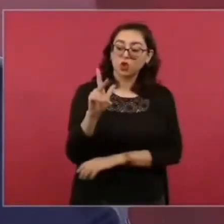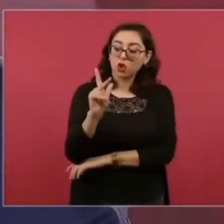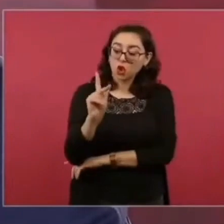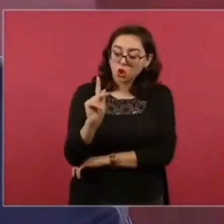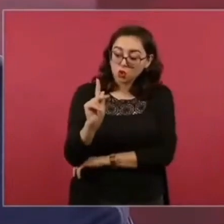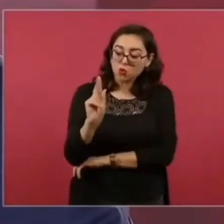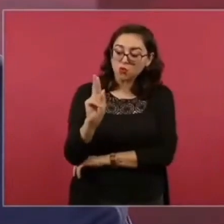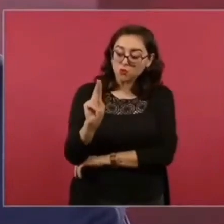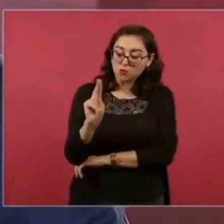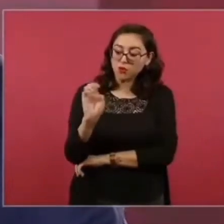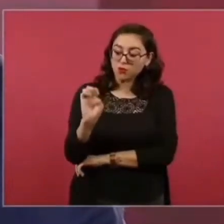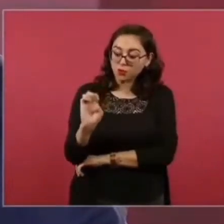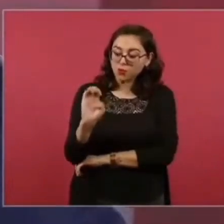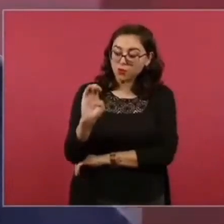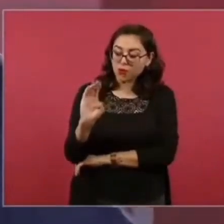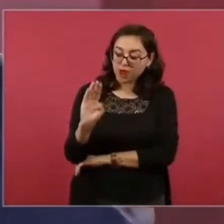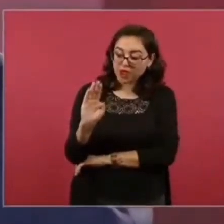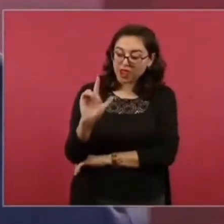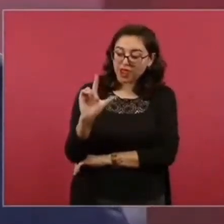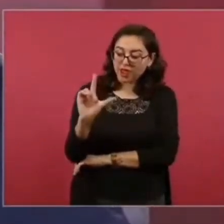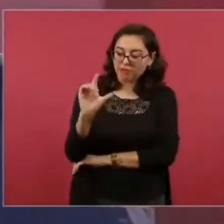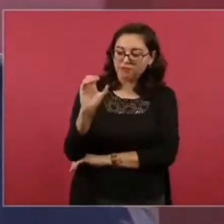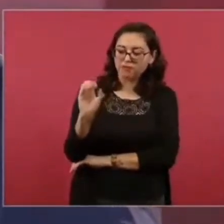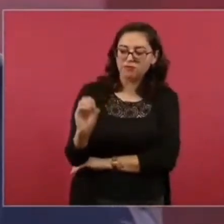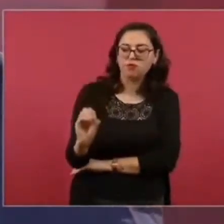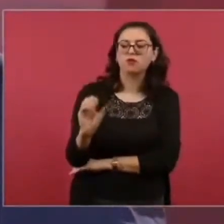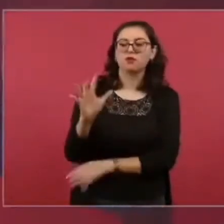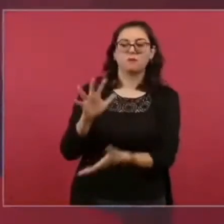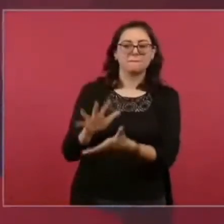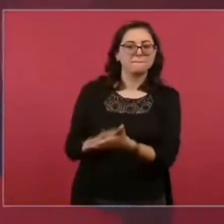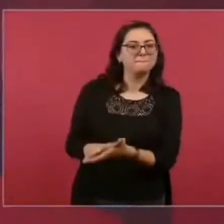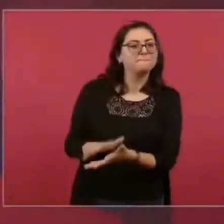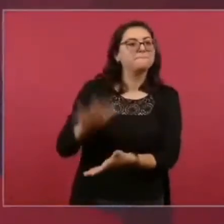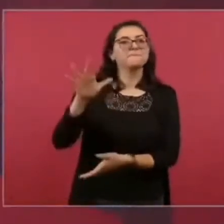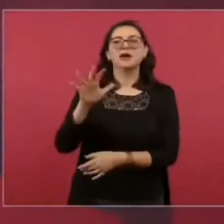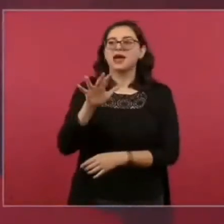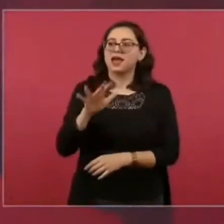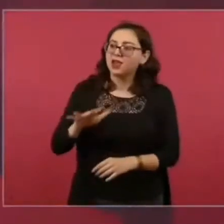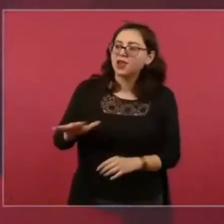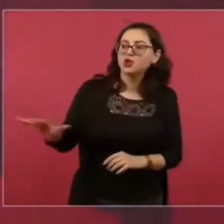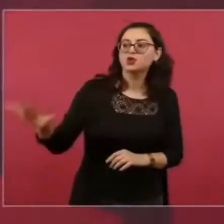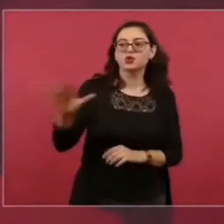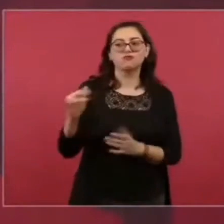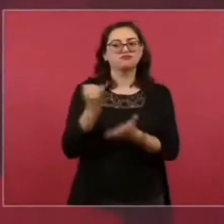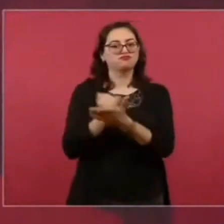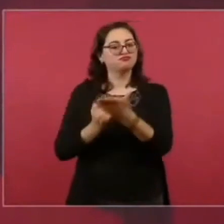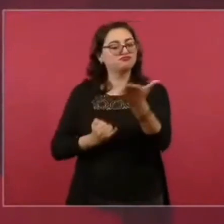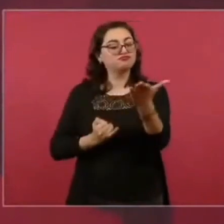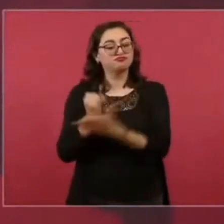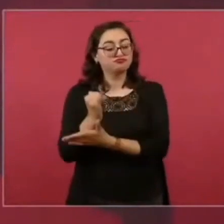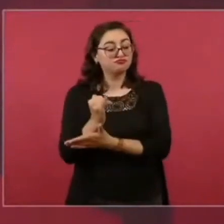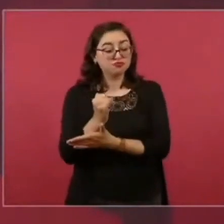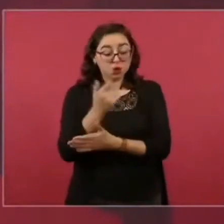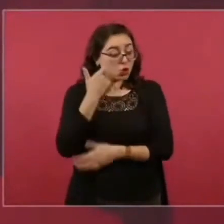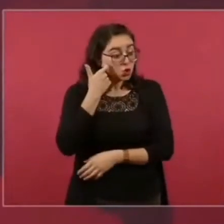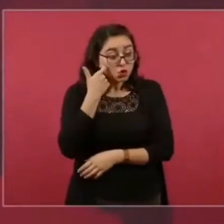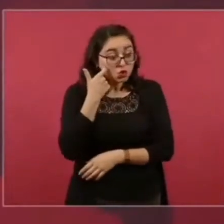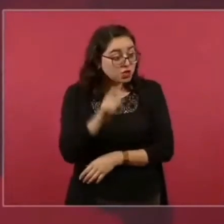guste. Ellos tienen sus esquemas, tienen sus